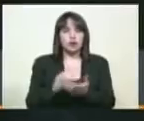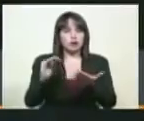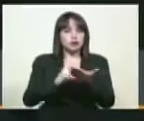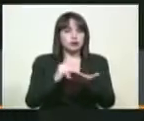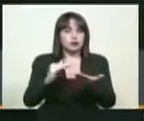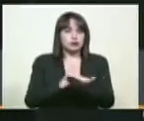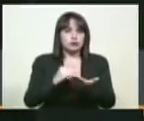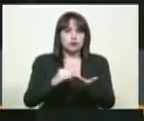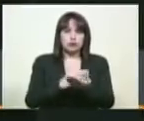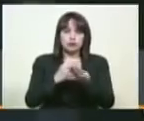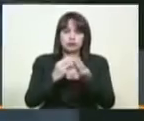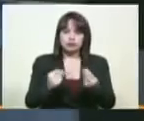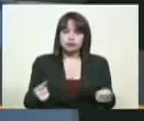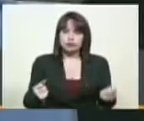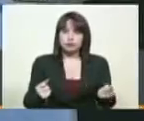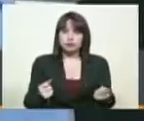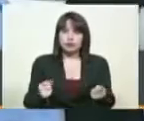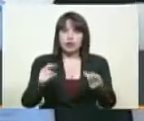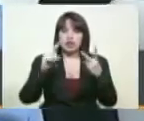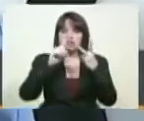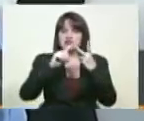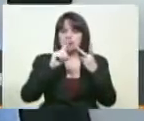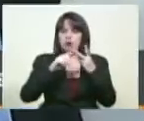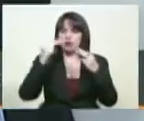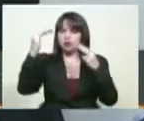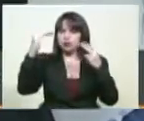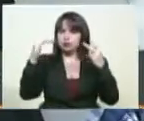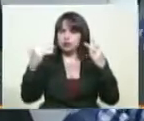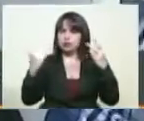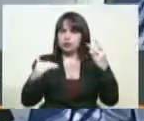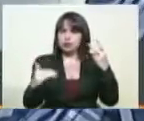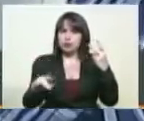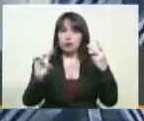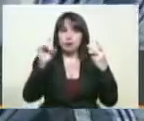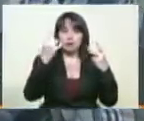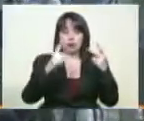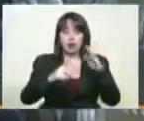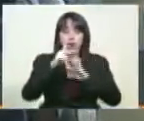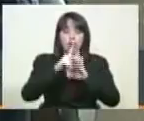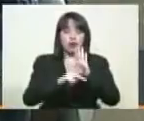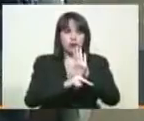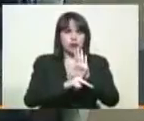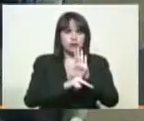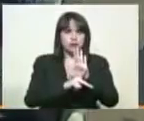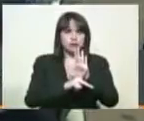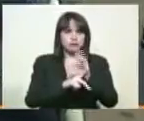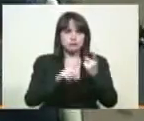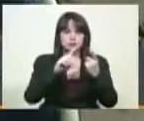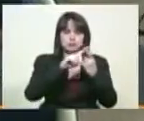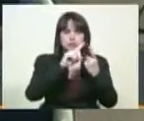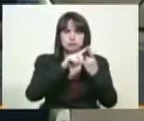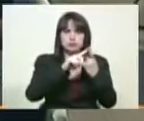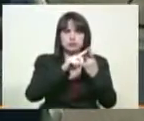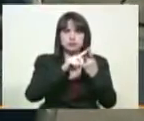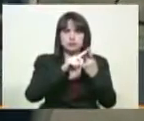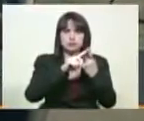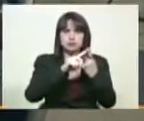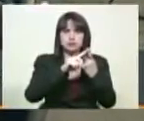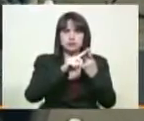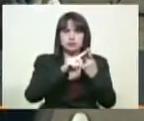yo pondría en segundo lugar en la agenda el primero el programa el pre pro